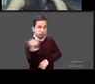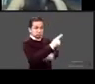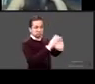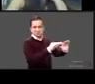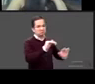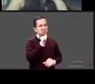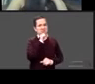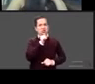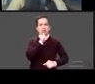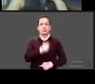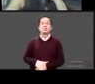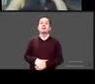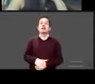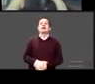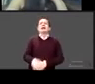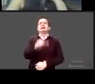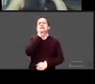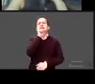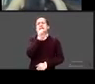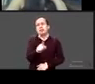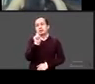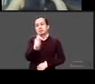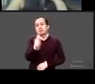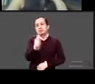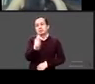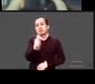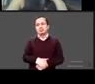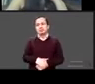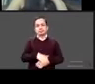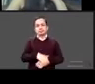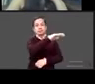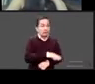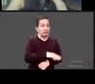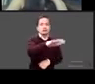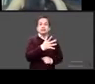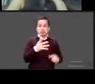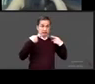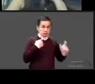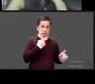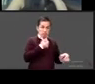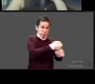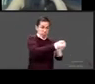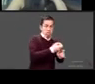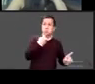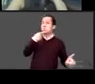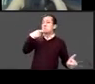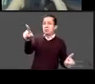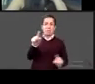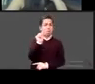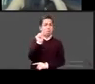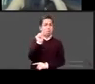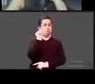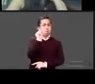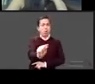una pequeña proporción de casos que son denunciados por estas mismas circunstancias y pocos autores son procesados y hay una falta